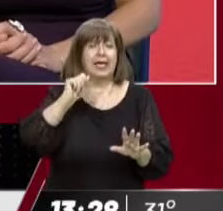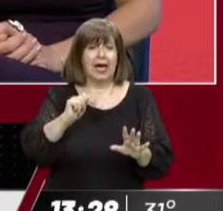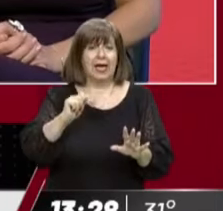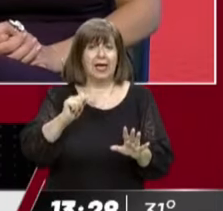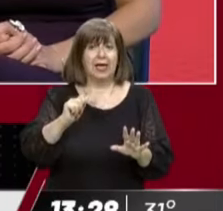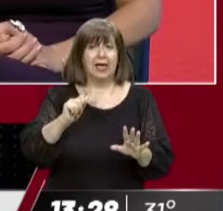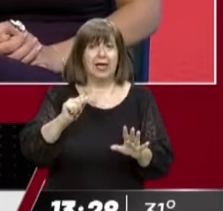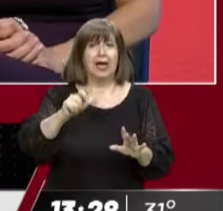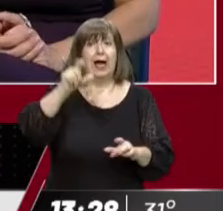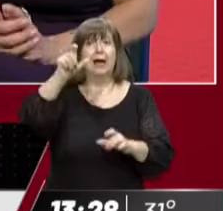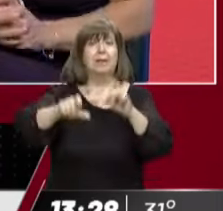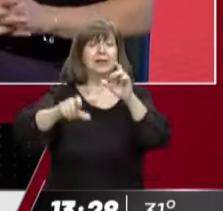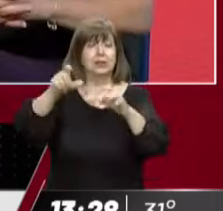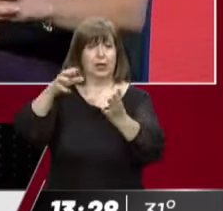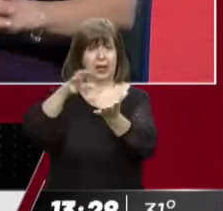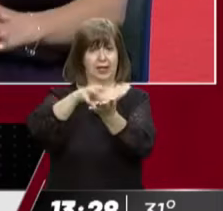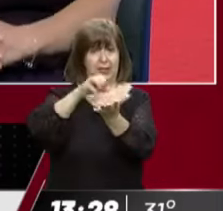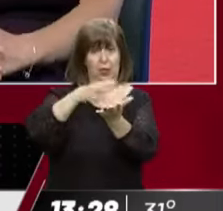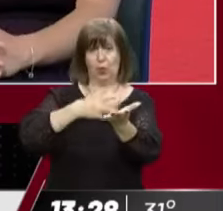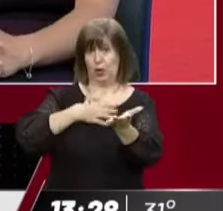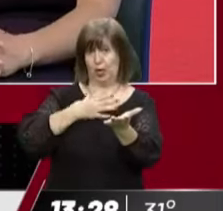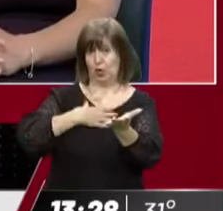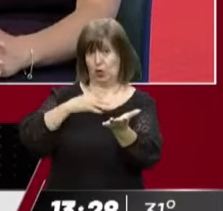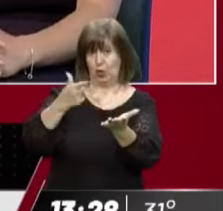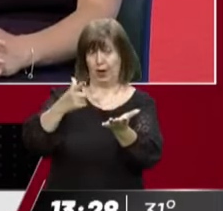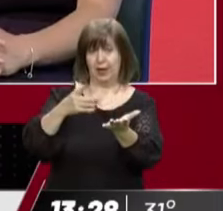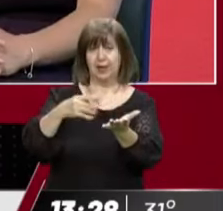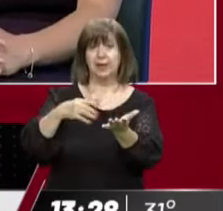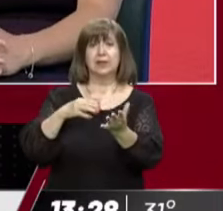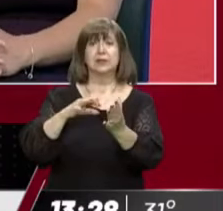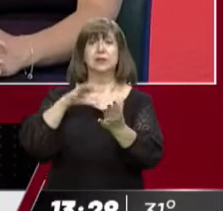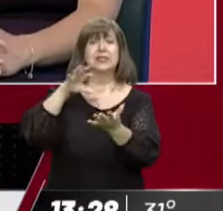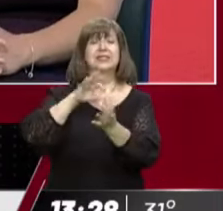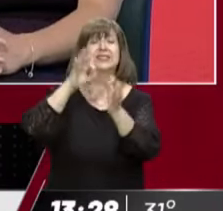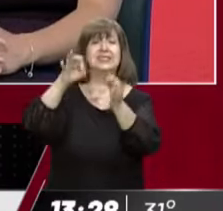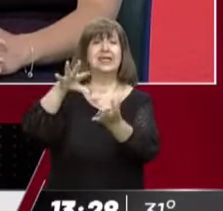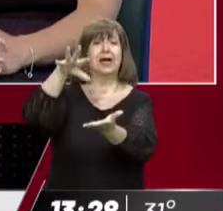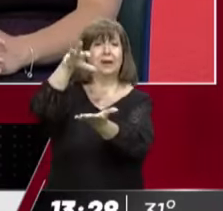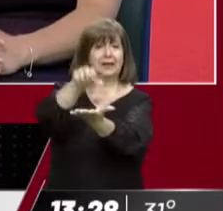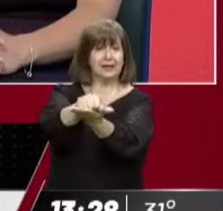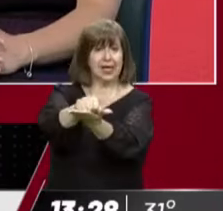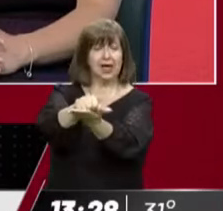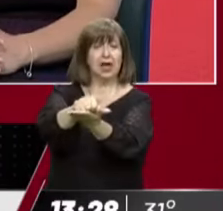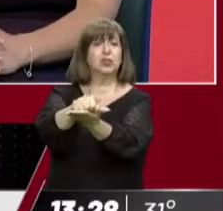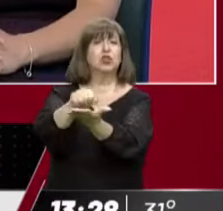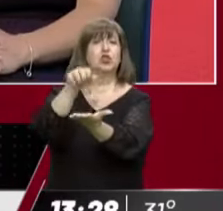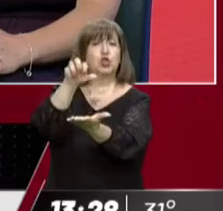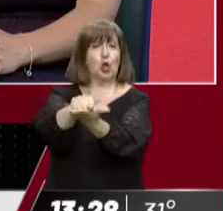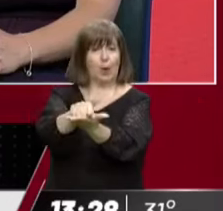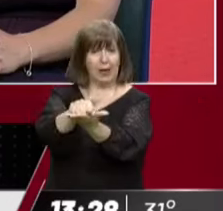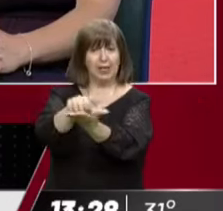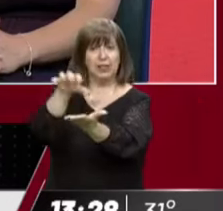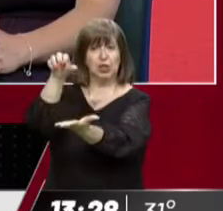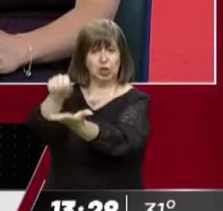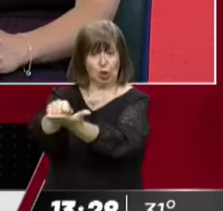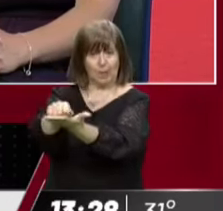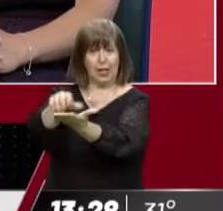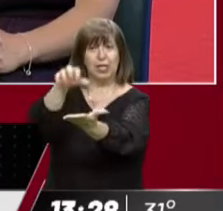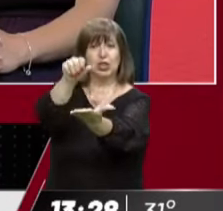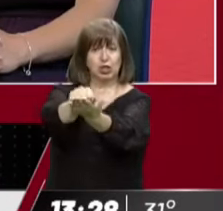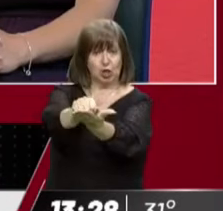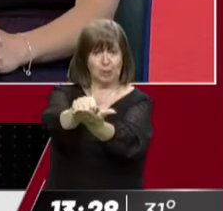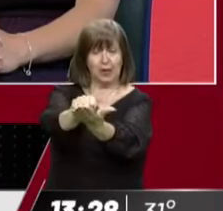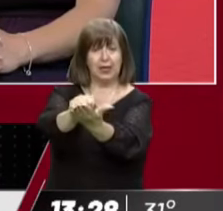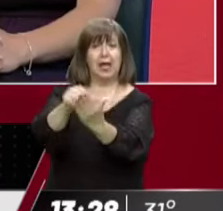sociedad, no sé si recién se los conté, pero me parece que me olvidé de redondear la idea de que frente a esta situación que el gobierno, digo, puede